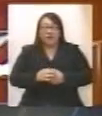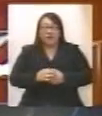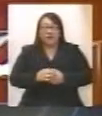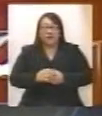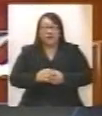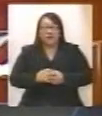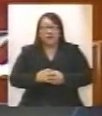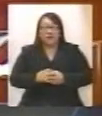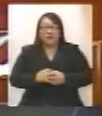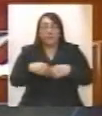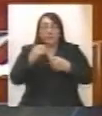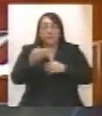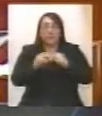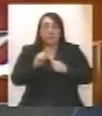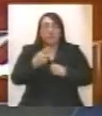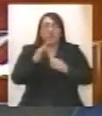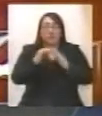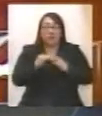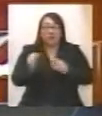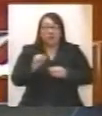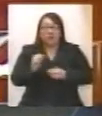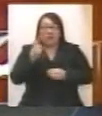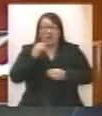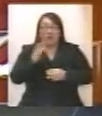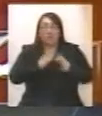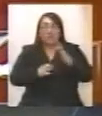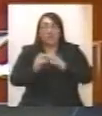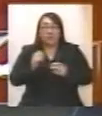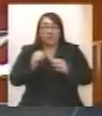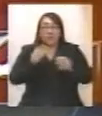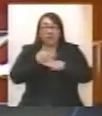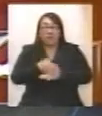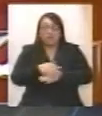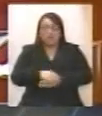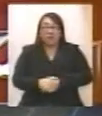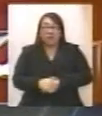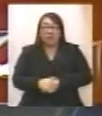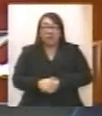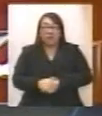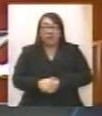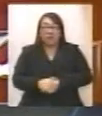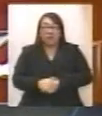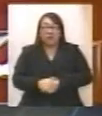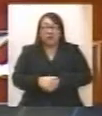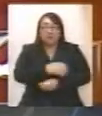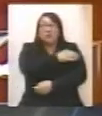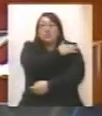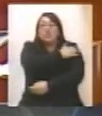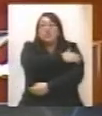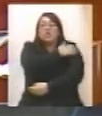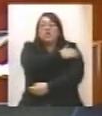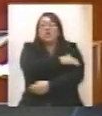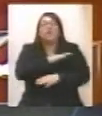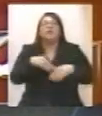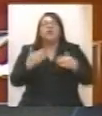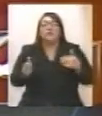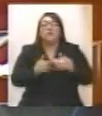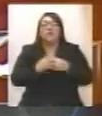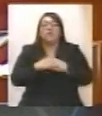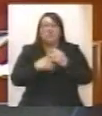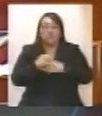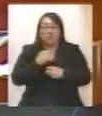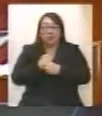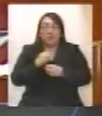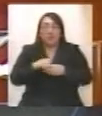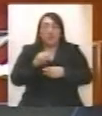se asignó un presupuesto de 1.000 millones de soles para financiar intervenciones orientadas a cerrar las brechas de acceso